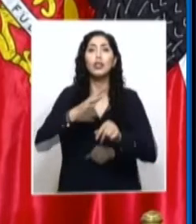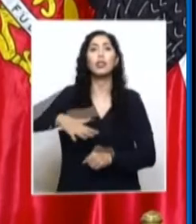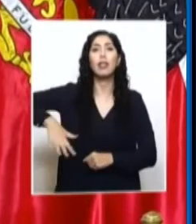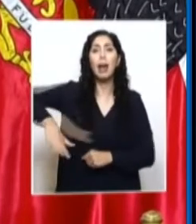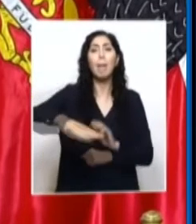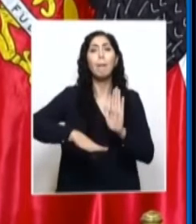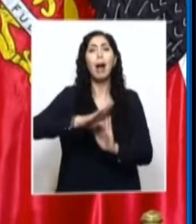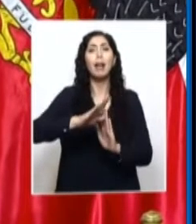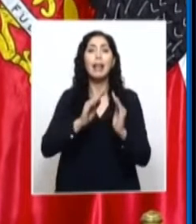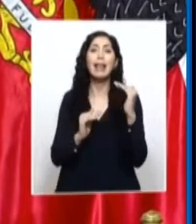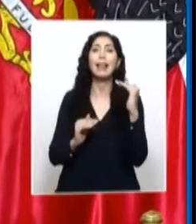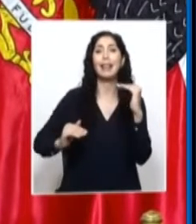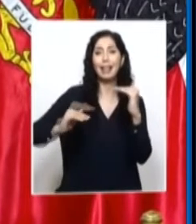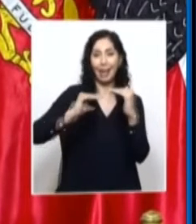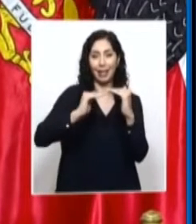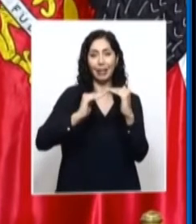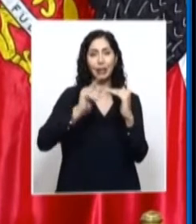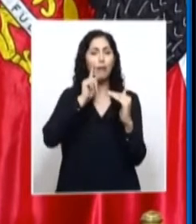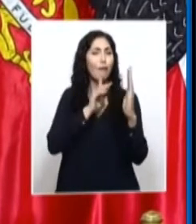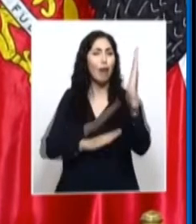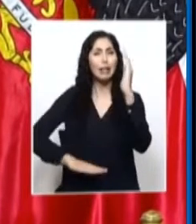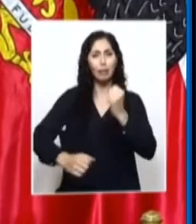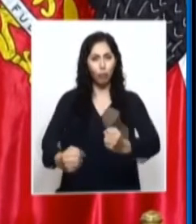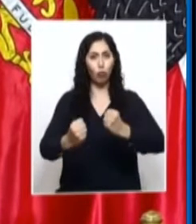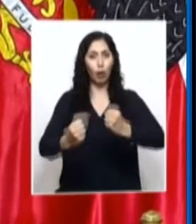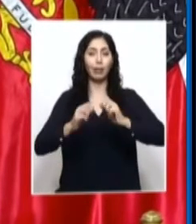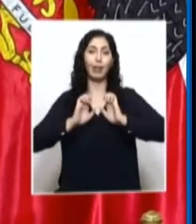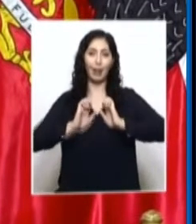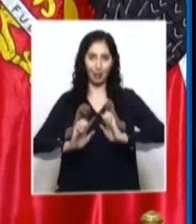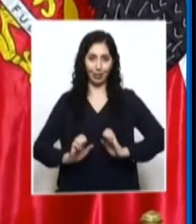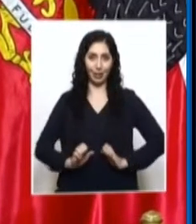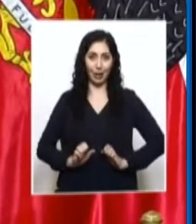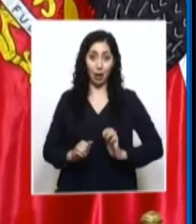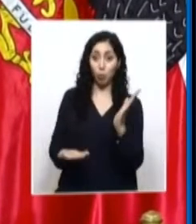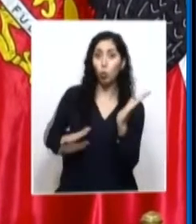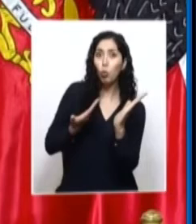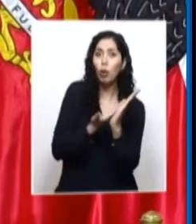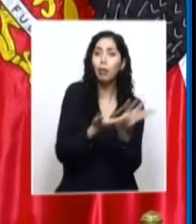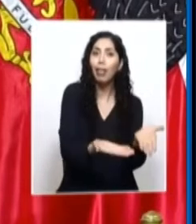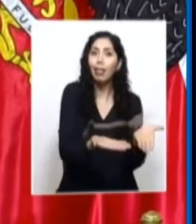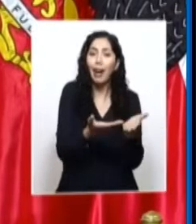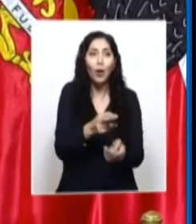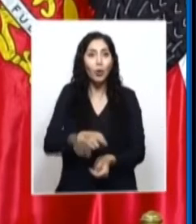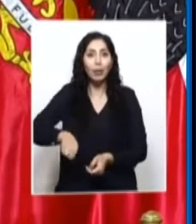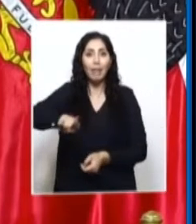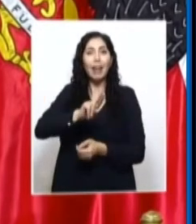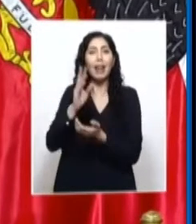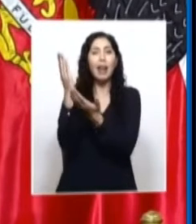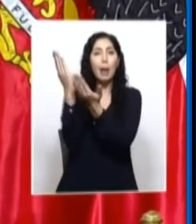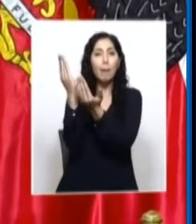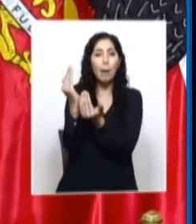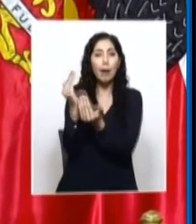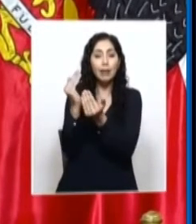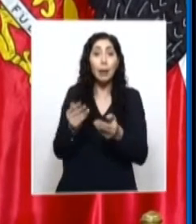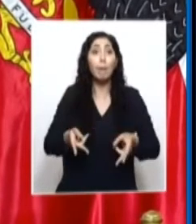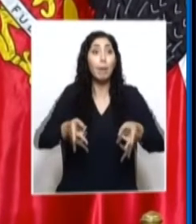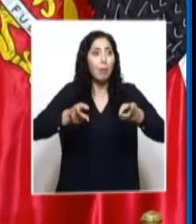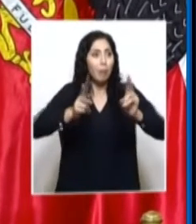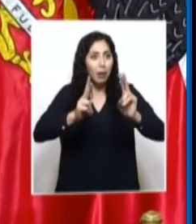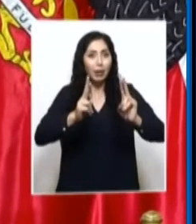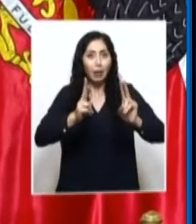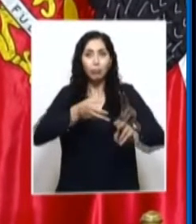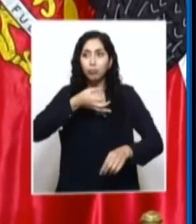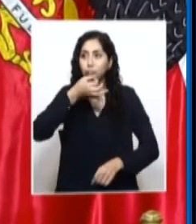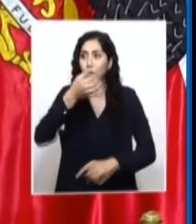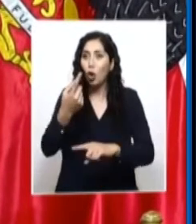y ese concepto plurinacionaliano ha quedado claro cuál es el alcance. También el establecimiento del consentimiento indígena para una